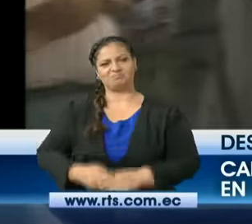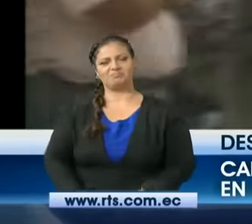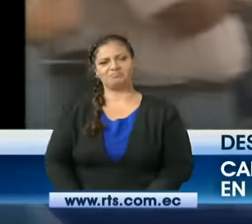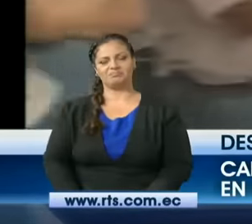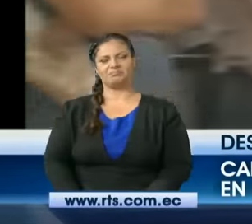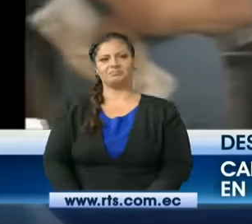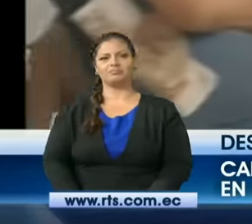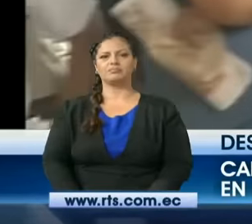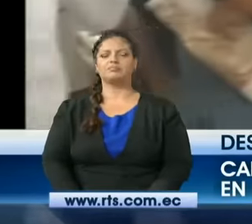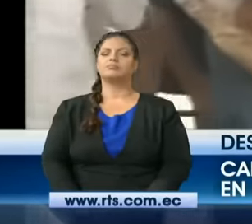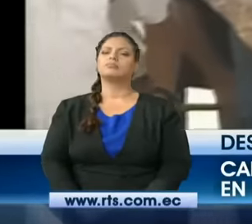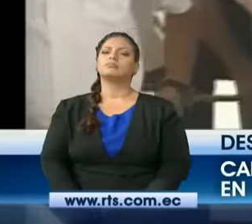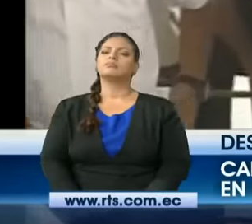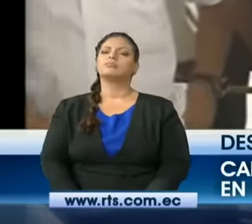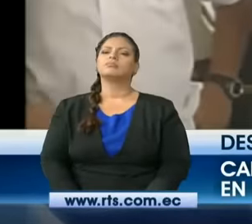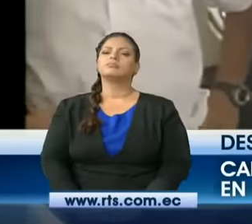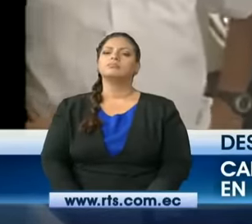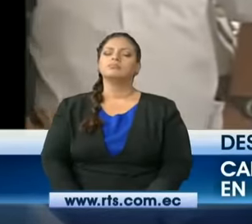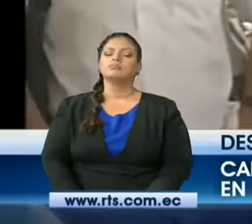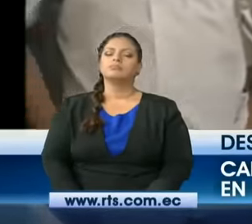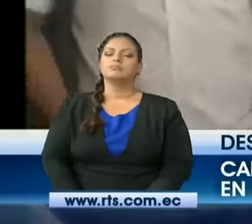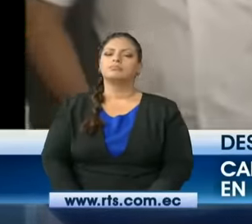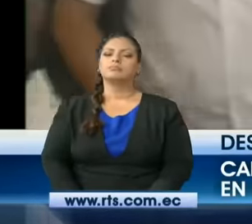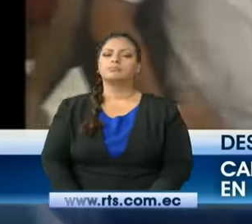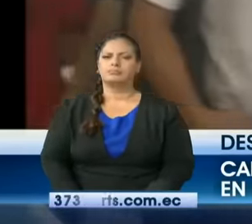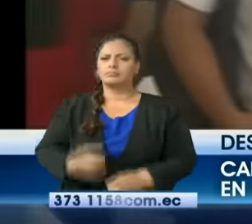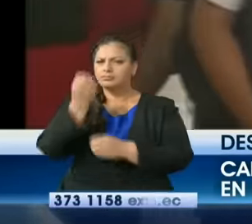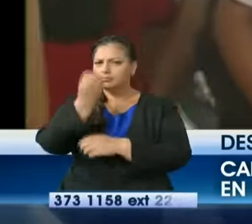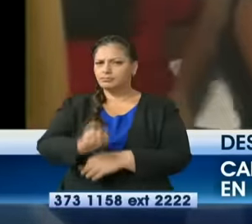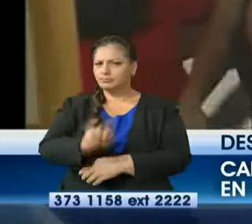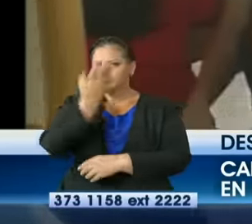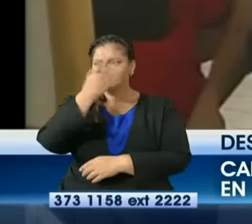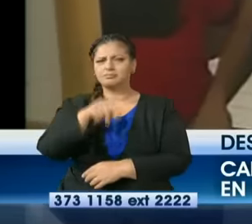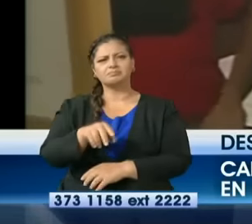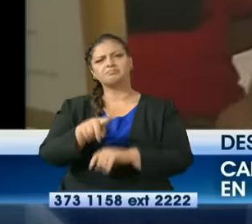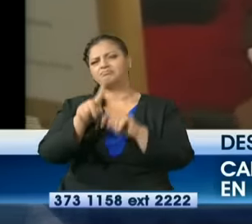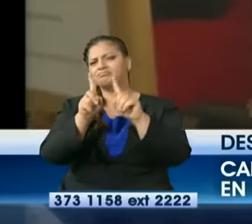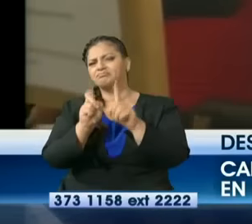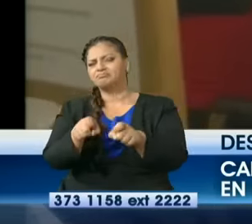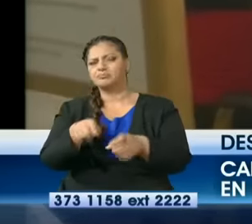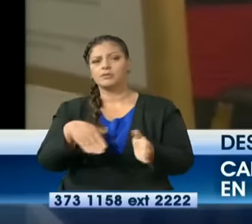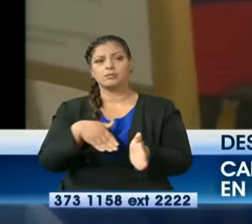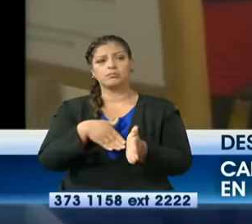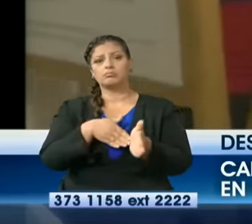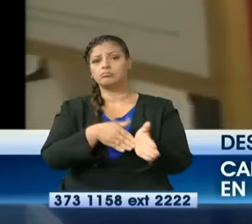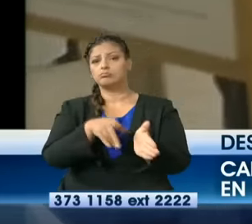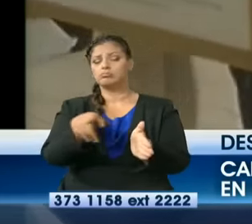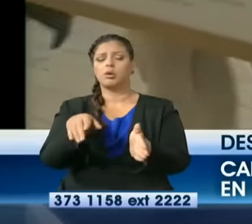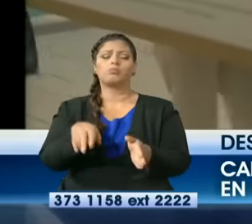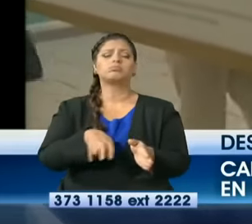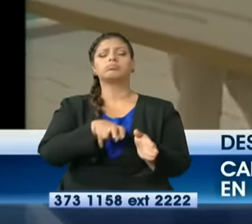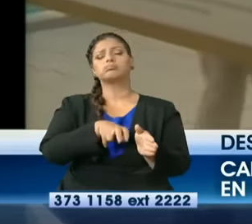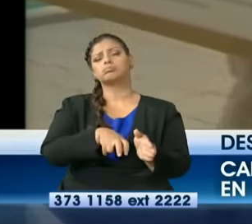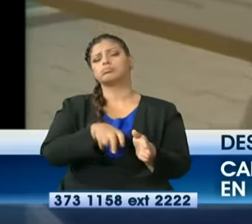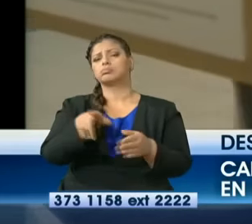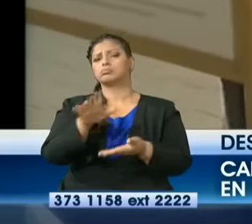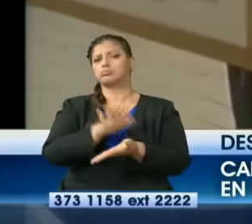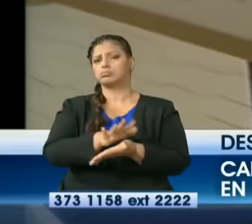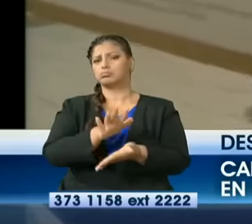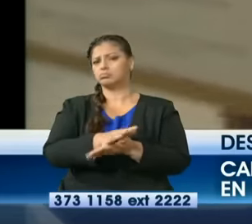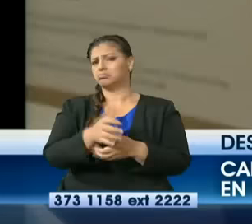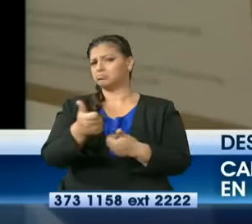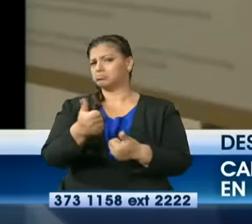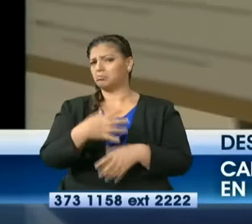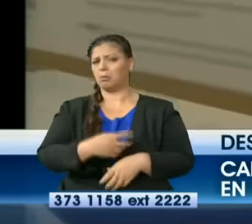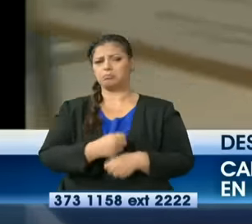amiga. ¿Para usted es seguro movilizarse en la Metrovía? Sí. Por ejemplo, veo que la cartera la ha puesto adelante. ¿Es una medida